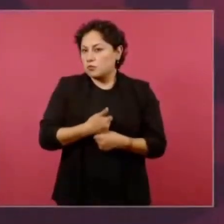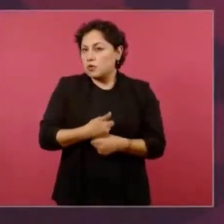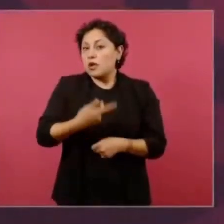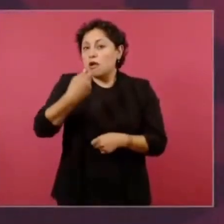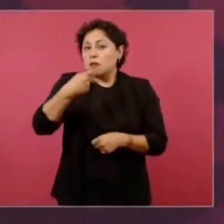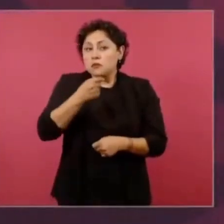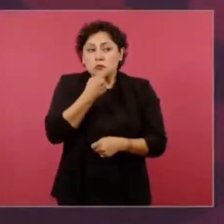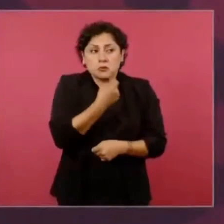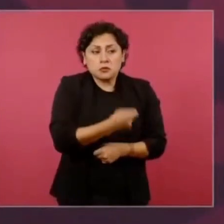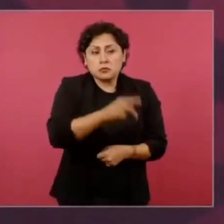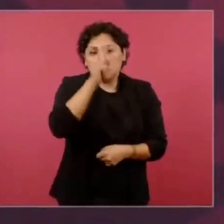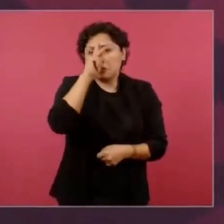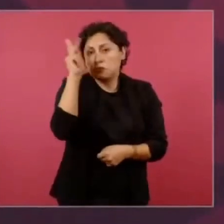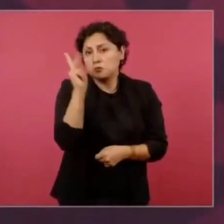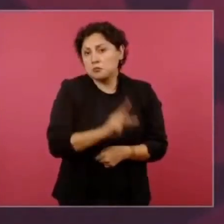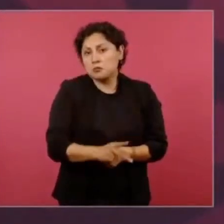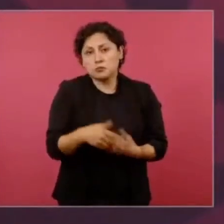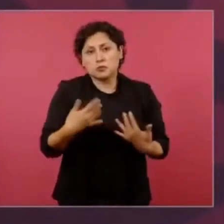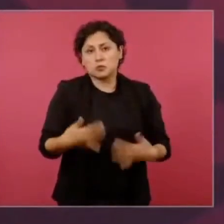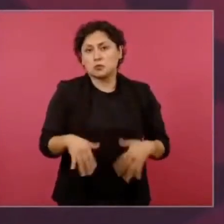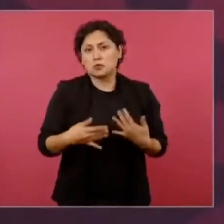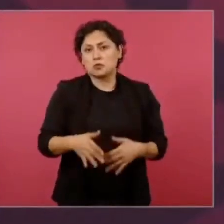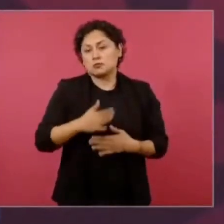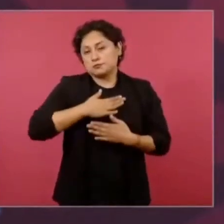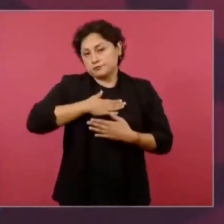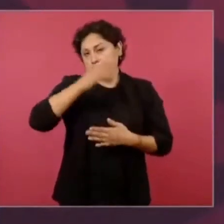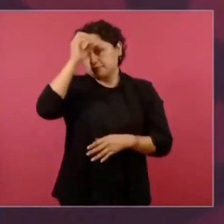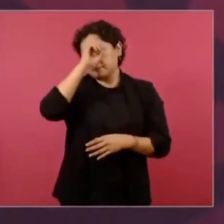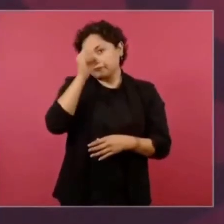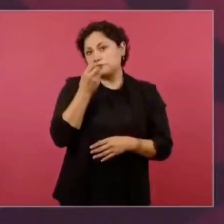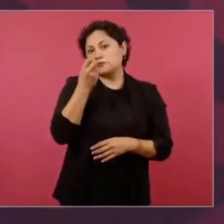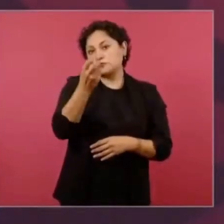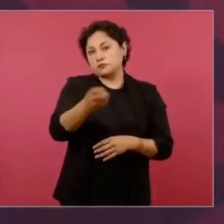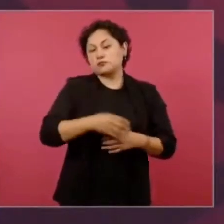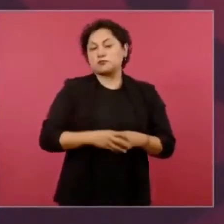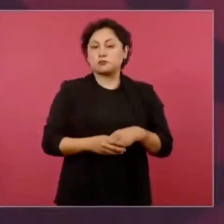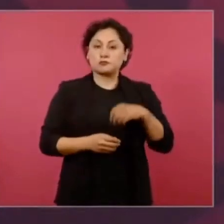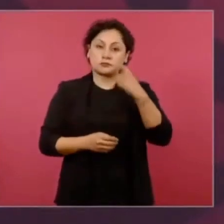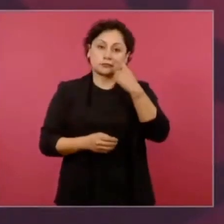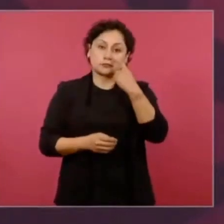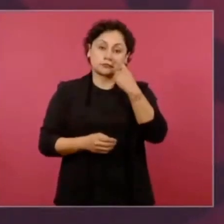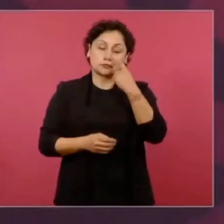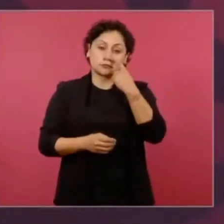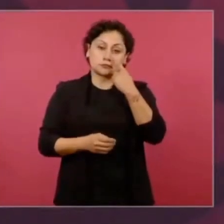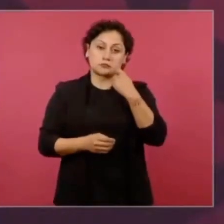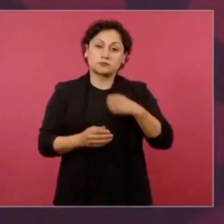Eso es lo que puedo comentar. Lo demás es también